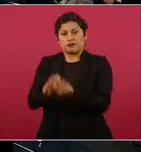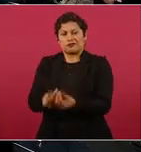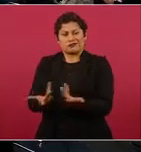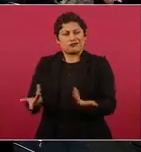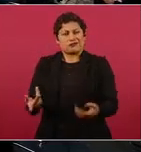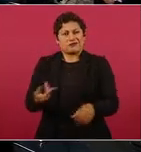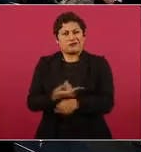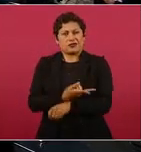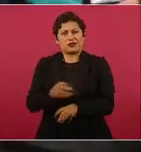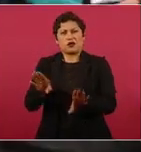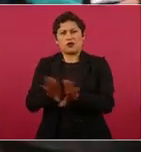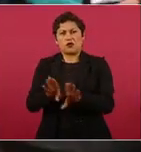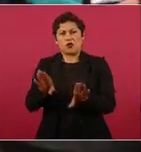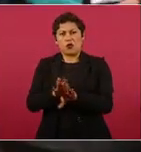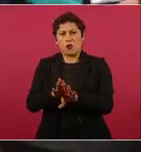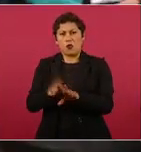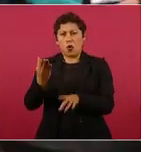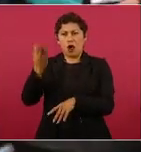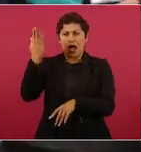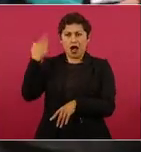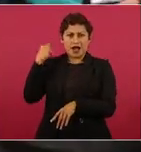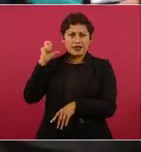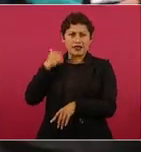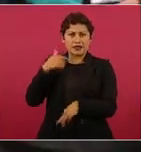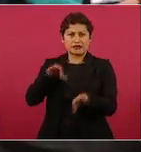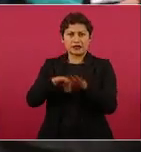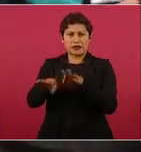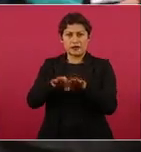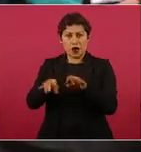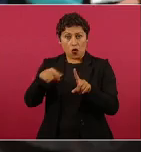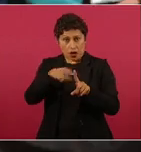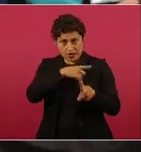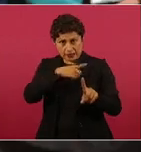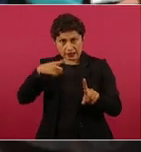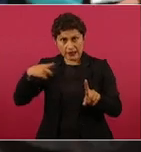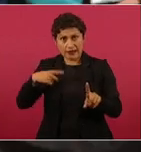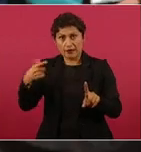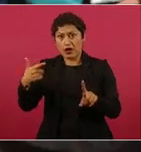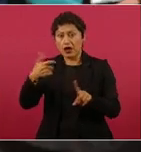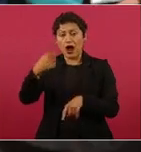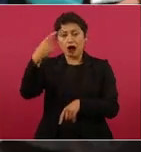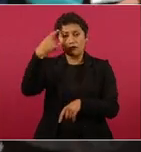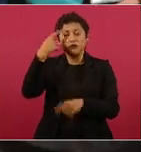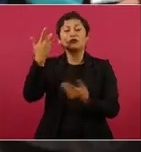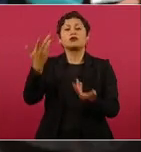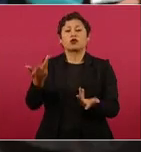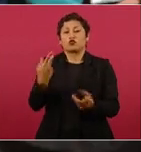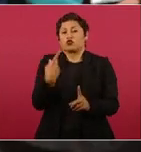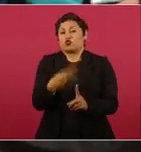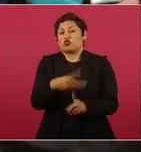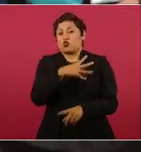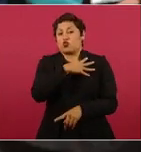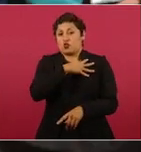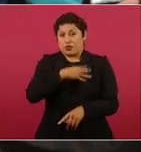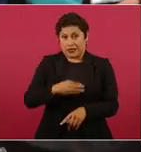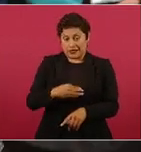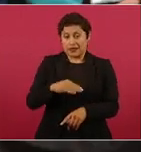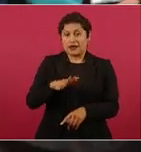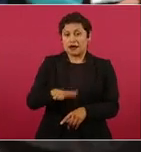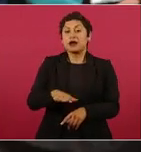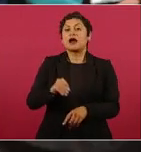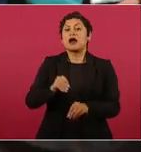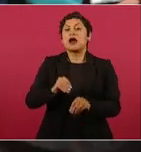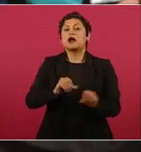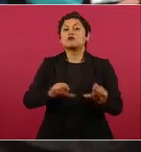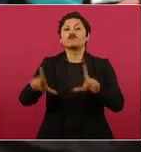Borge pues lo haga merecedor de una bala en la cabeza, ¿no? A esto su hija, Fernanda Labastida, sube a sus redes sociales una carta pues